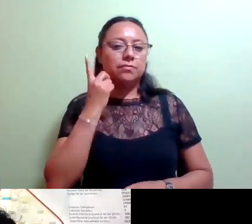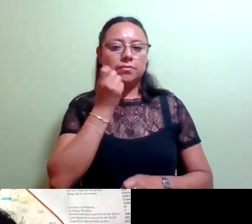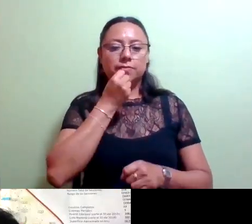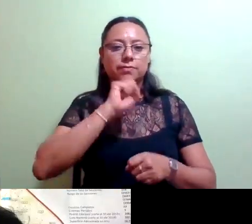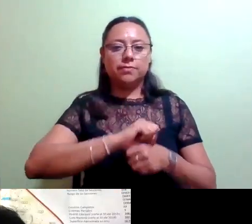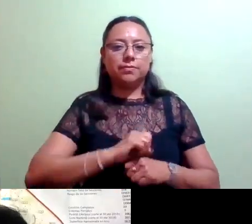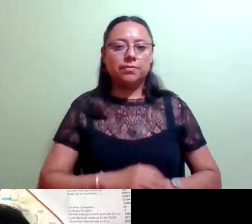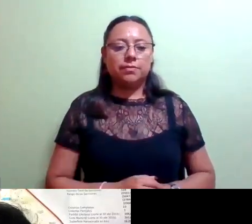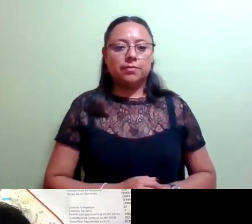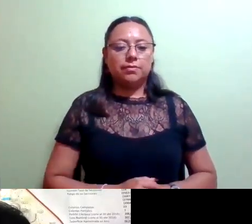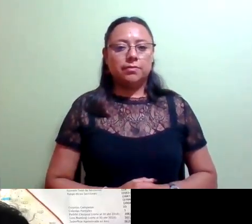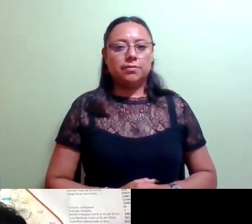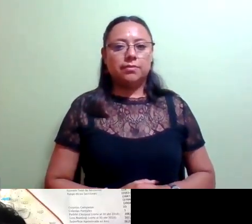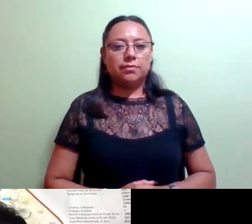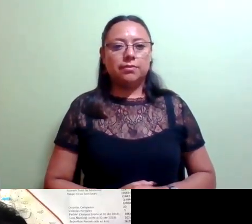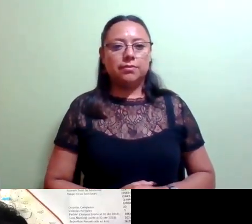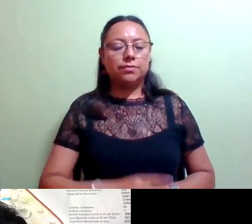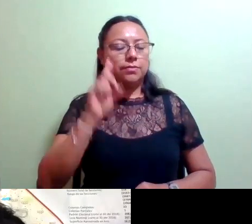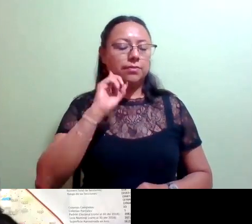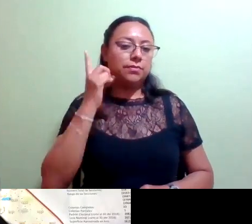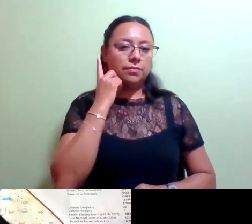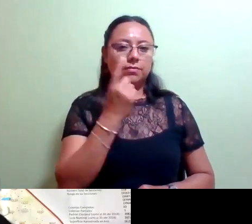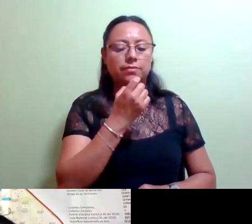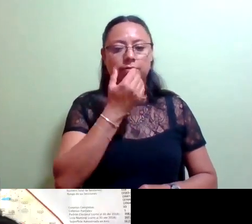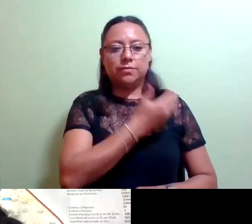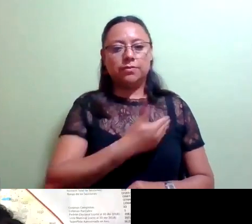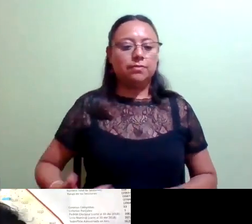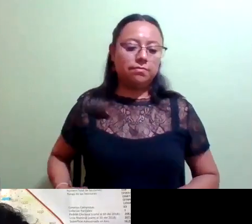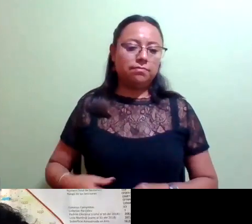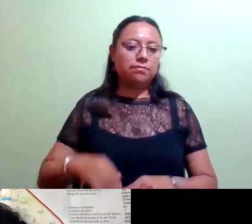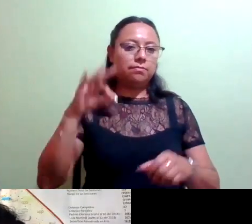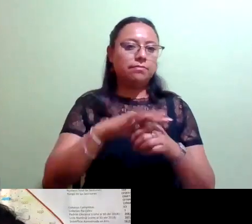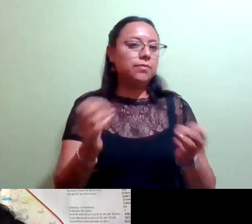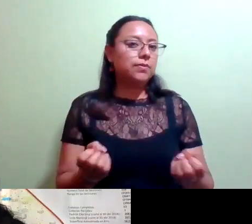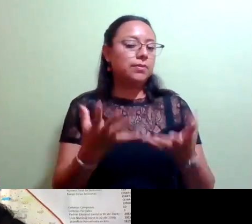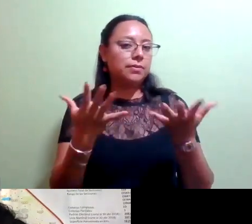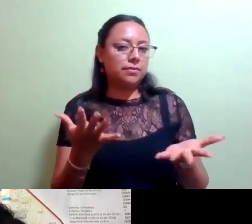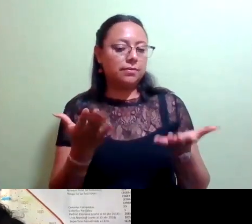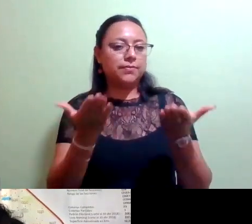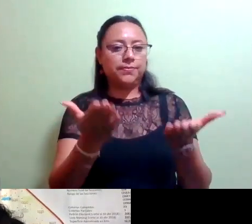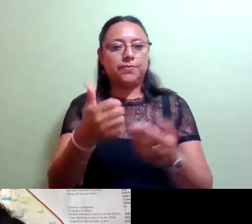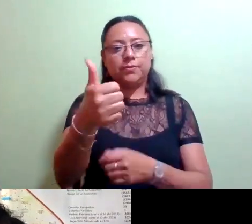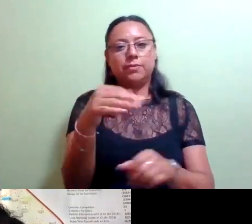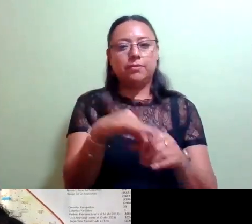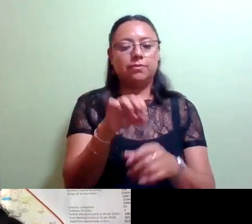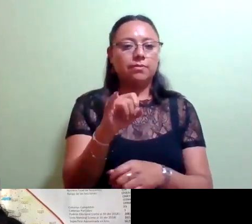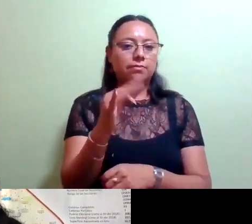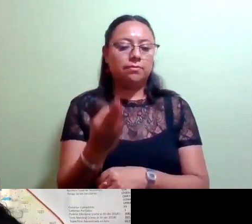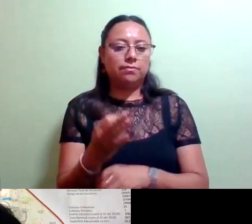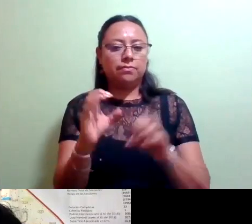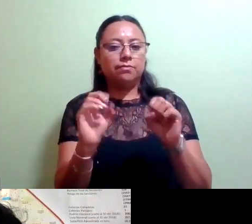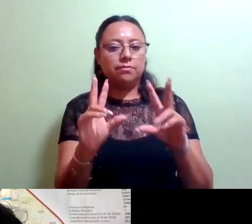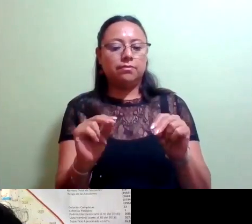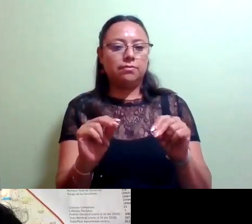Sí. Diputada presidenta, el resultado de la votación es el siguiente. 6 votos a favor, 0 votos